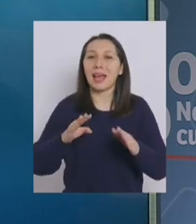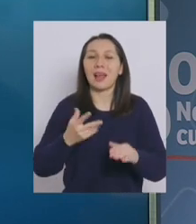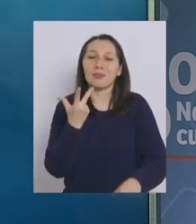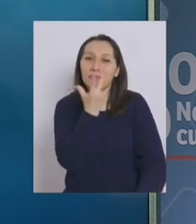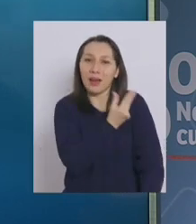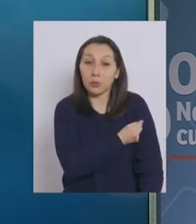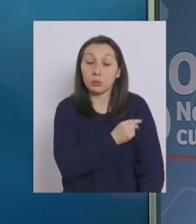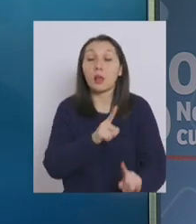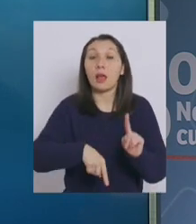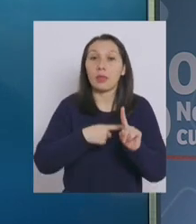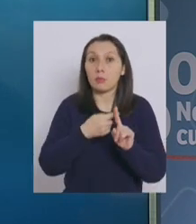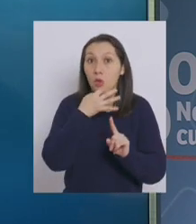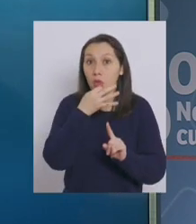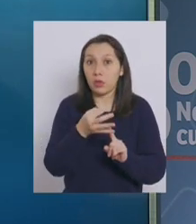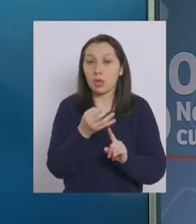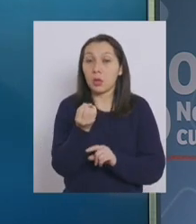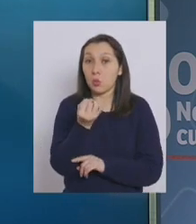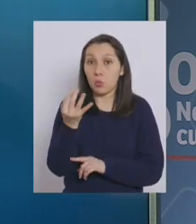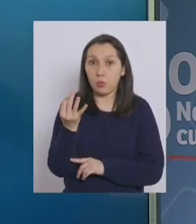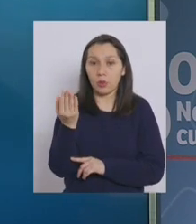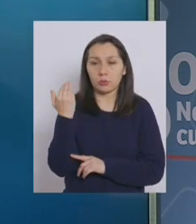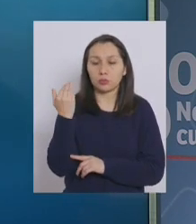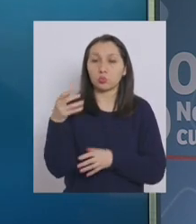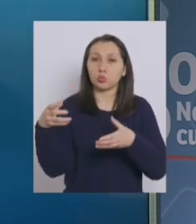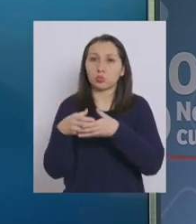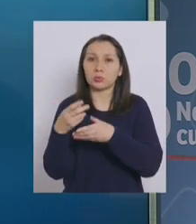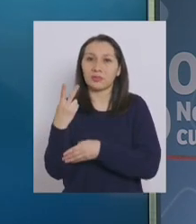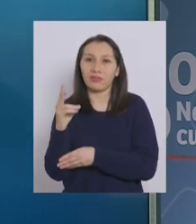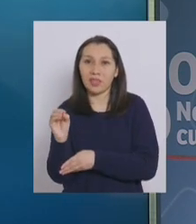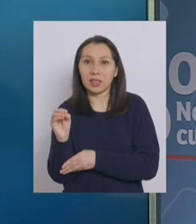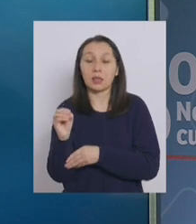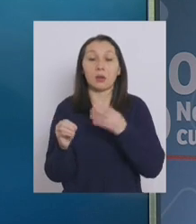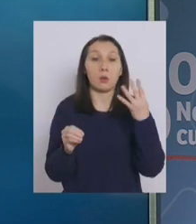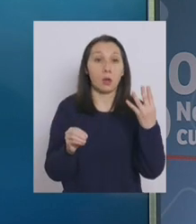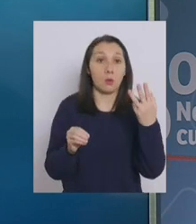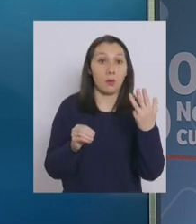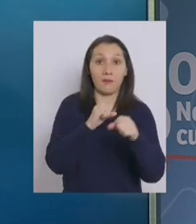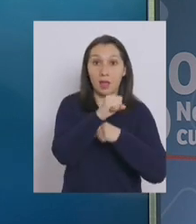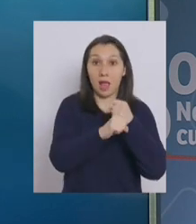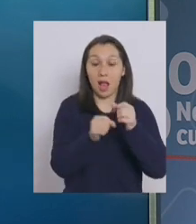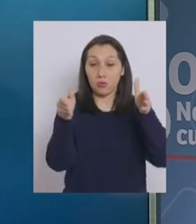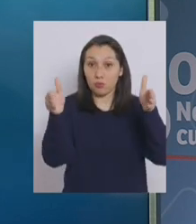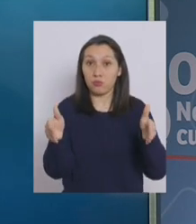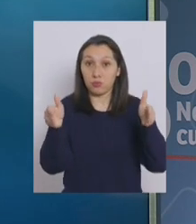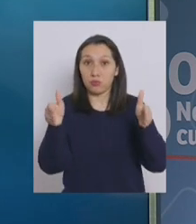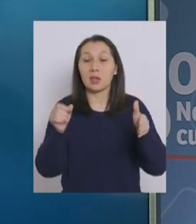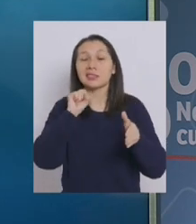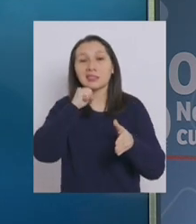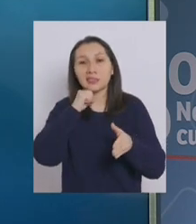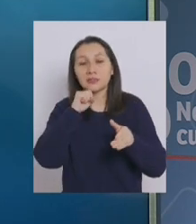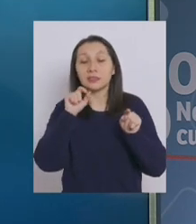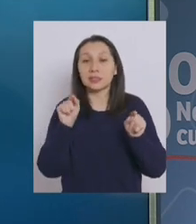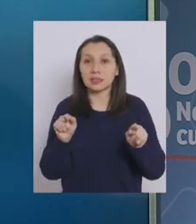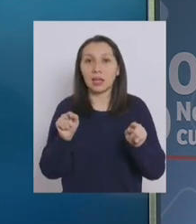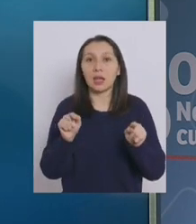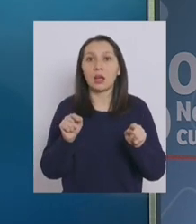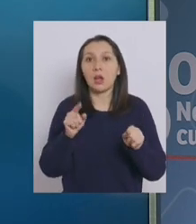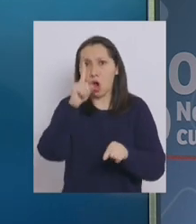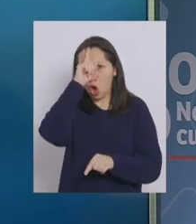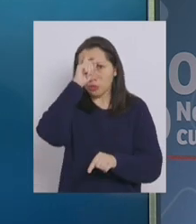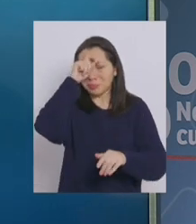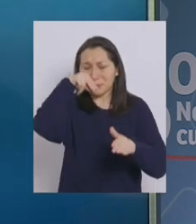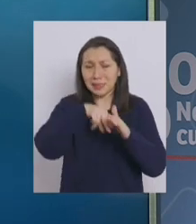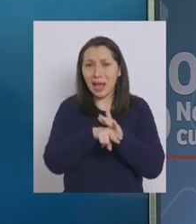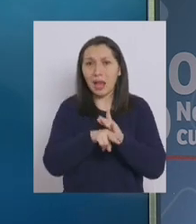vacunen. Además, yo dije los datos de recién, el grupo entre 20 y 49 años es el grupo que se está hospitalizando